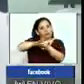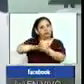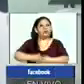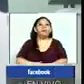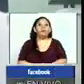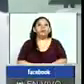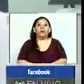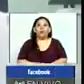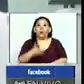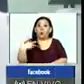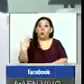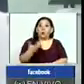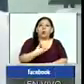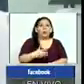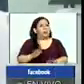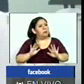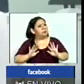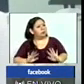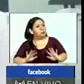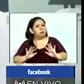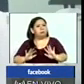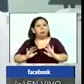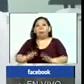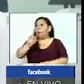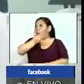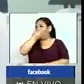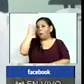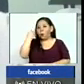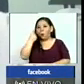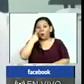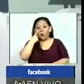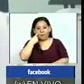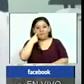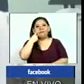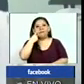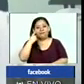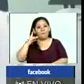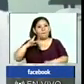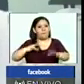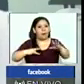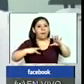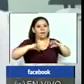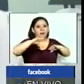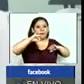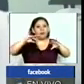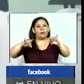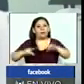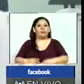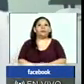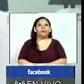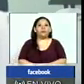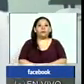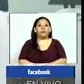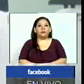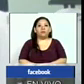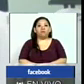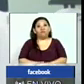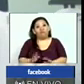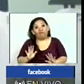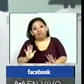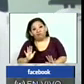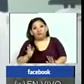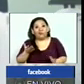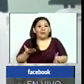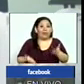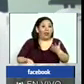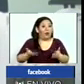continuamos relajando las medidas de seguridad y se continúa incrementando los casos, puede llegar hasta tener